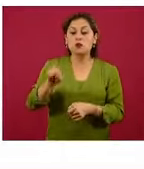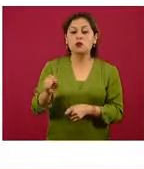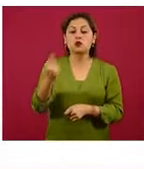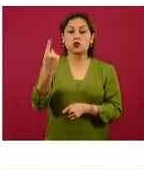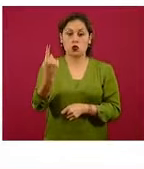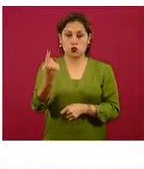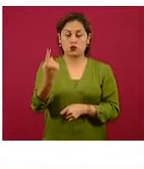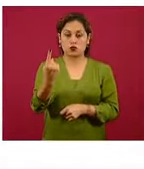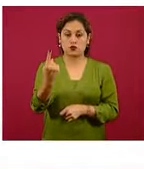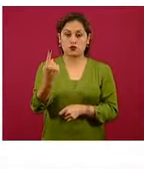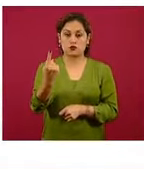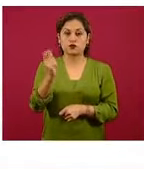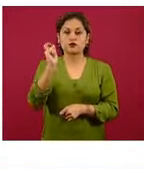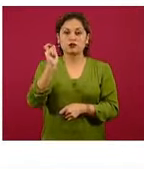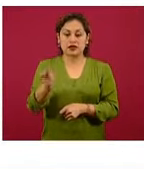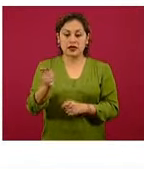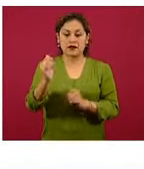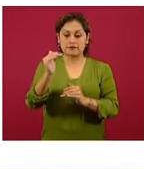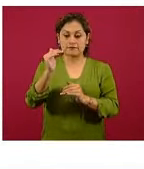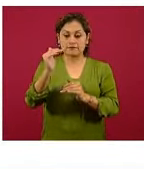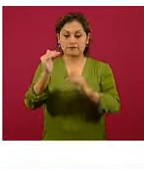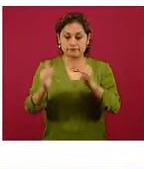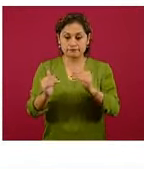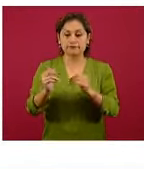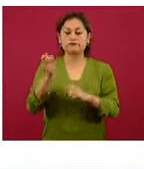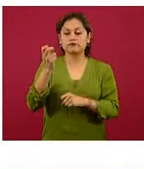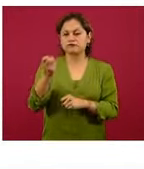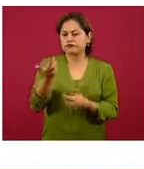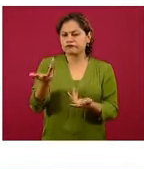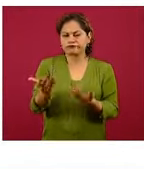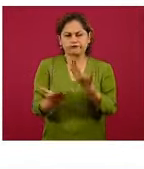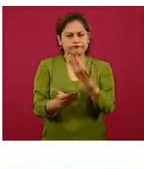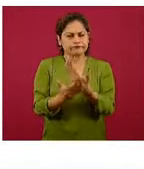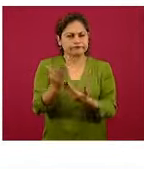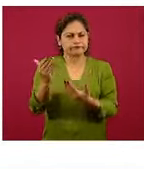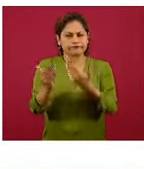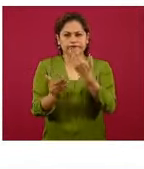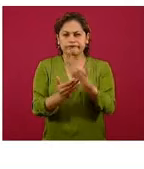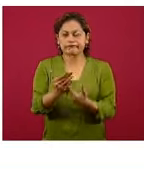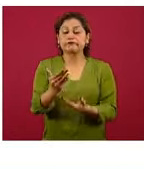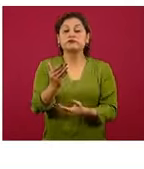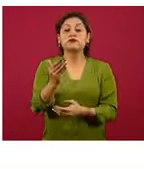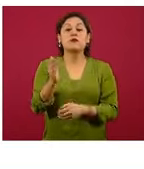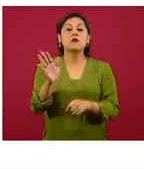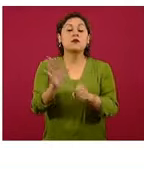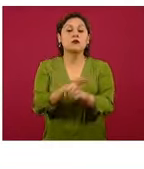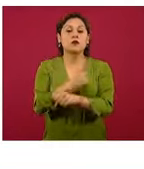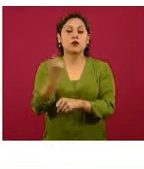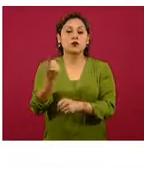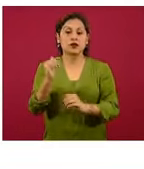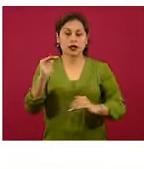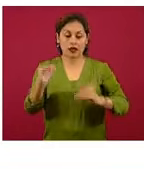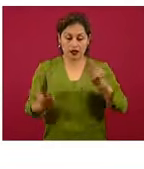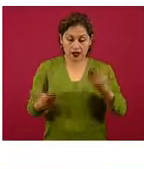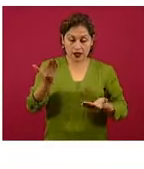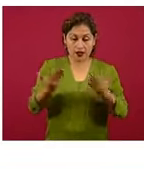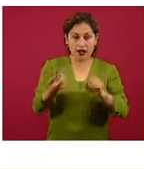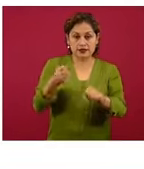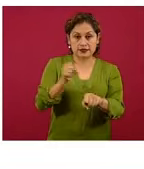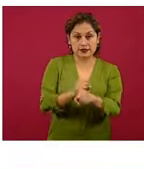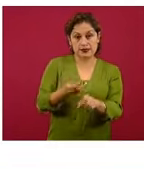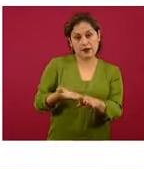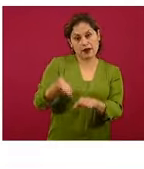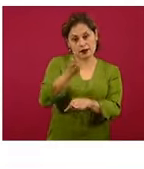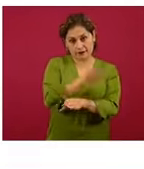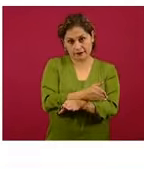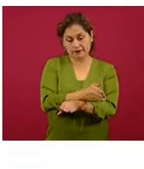porcentuales menos, es un cambio prácticamente ínfimo en relación al crecimiento que también tuvimos en la semana previa, es decir,